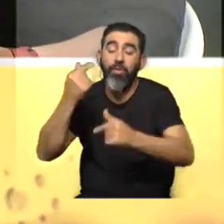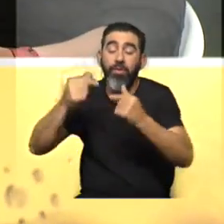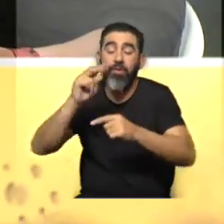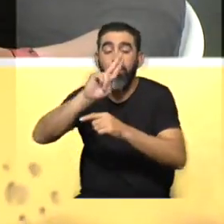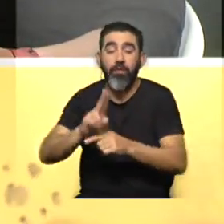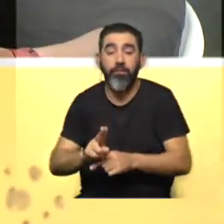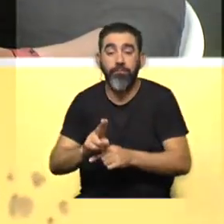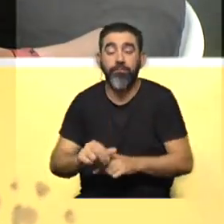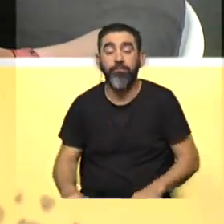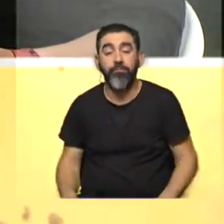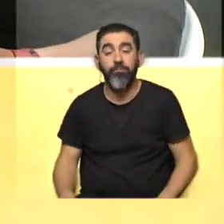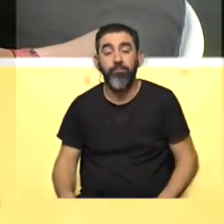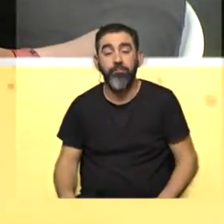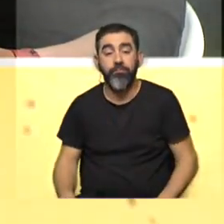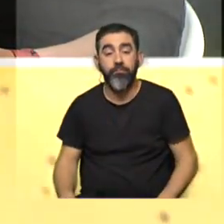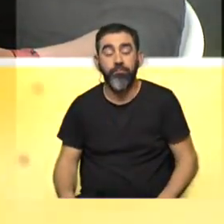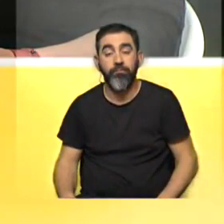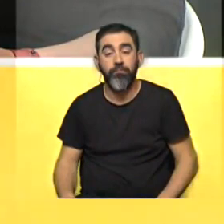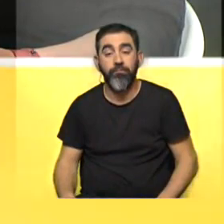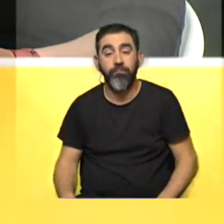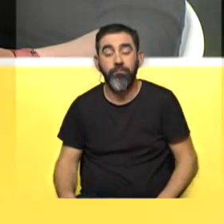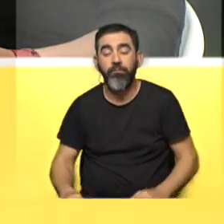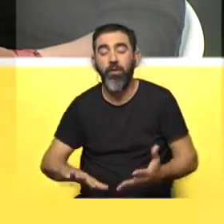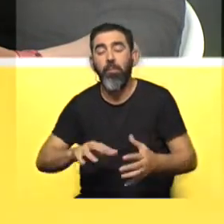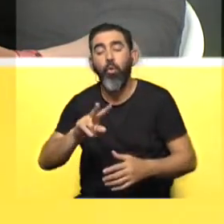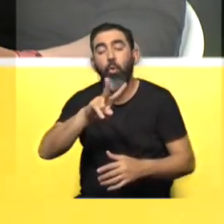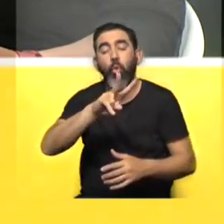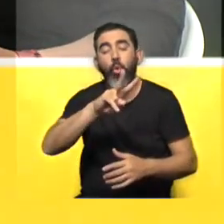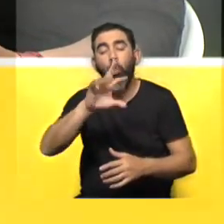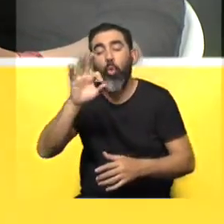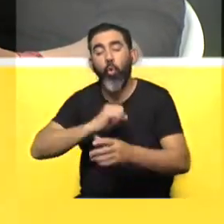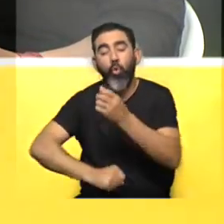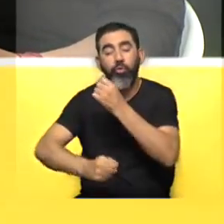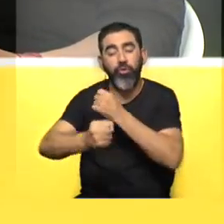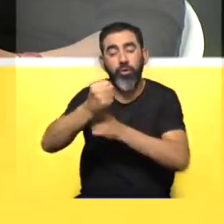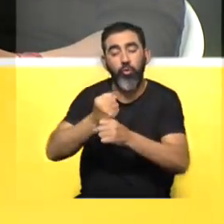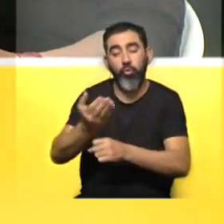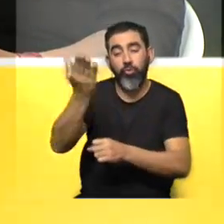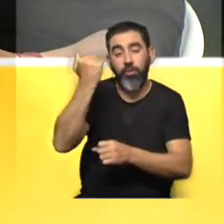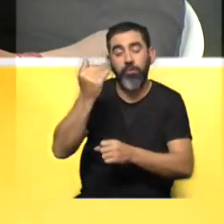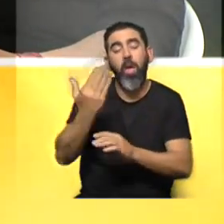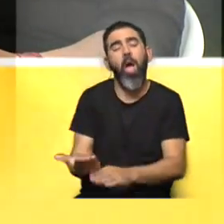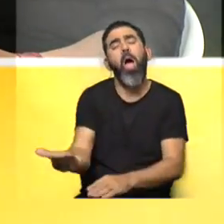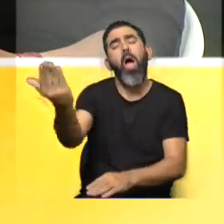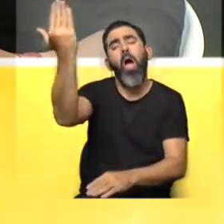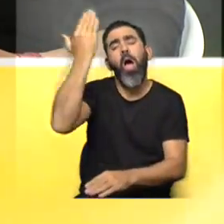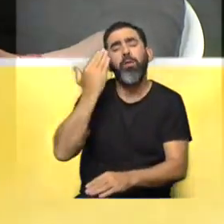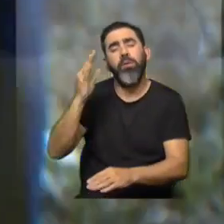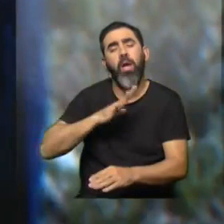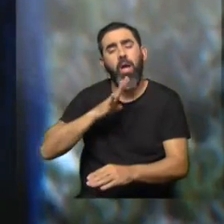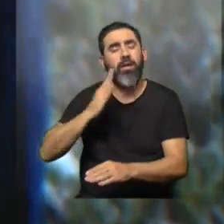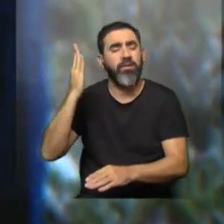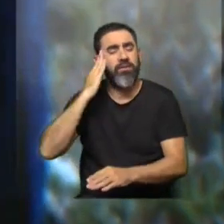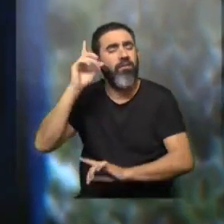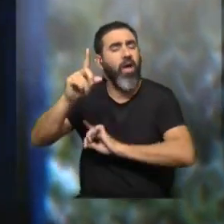Recién hablaste de dataciones recientes, digamos, de más o menos 200 años hacia atrás. Y si nos vamos para atrás, ¿hay alguna datación que